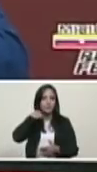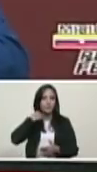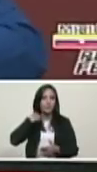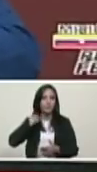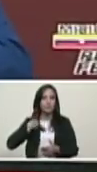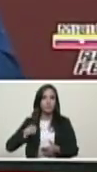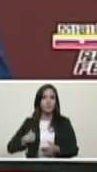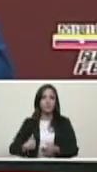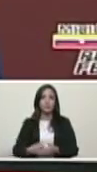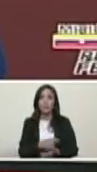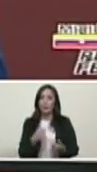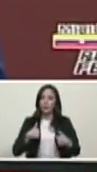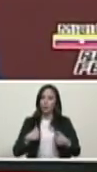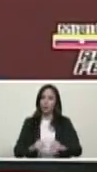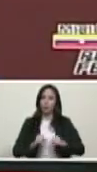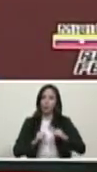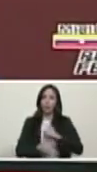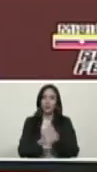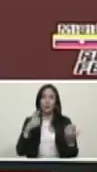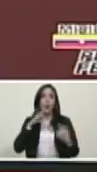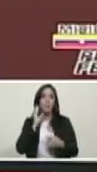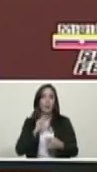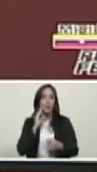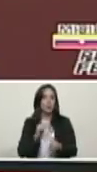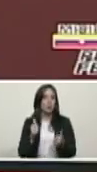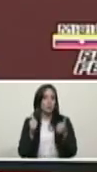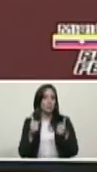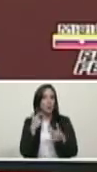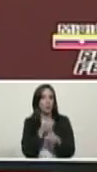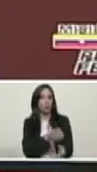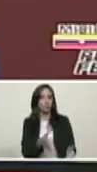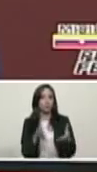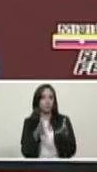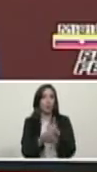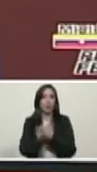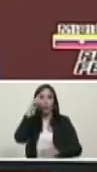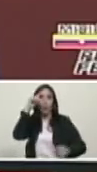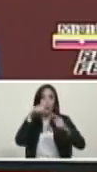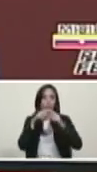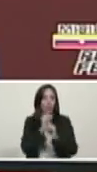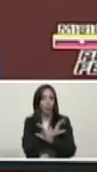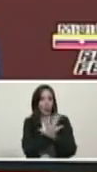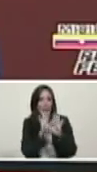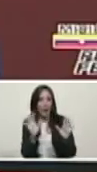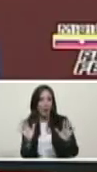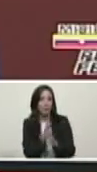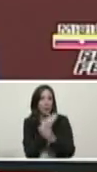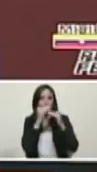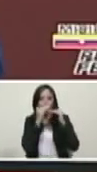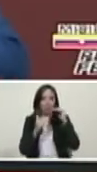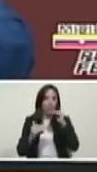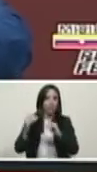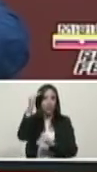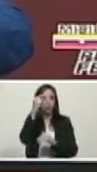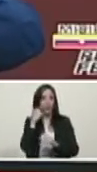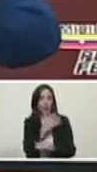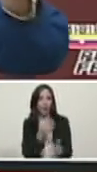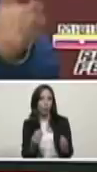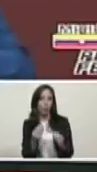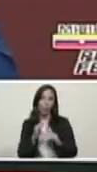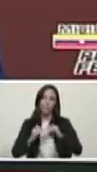y me llenó de fuerza precisamente para plantearme en un nuevo nivel en una nueva escala